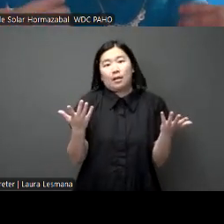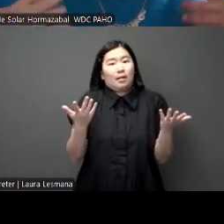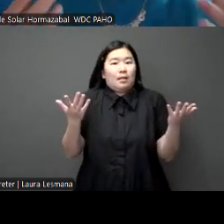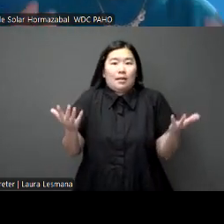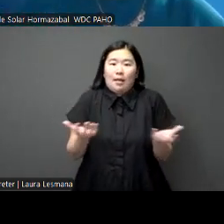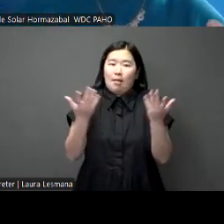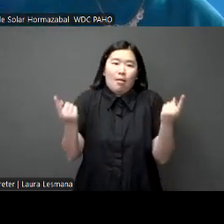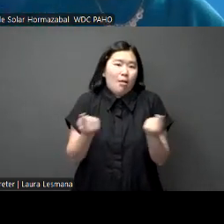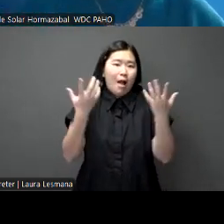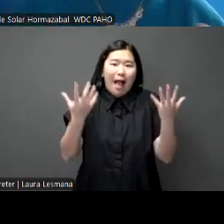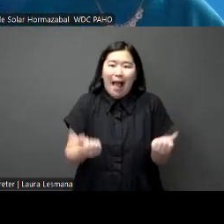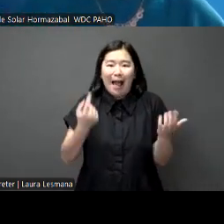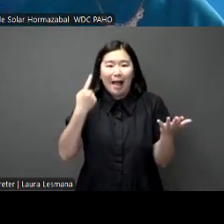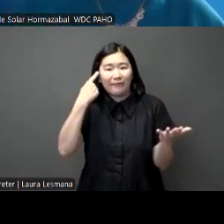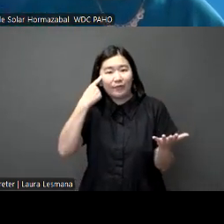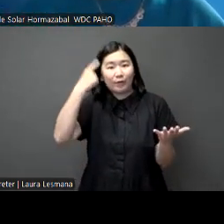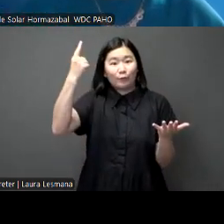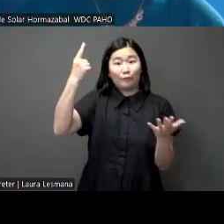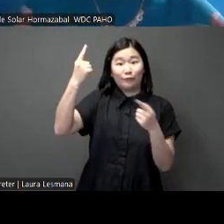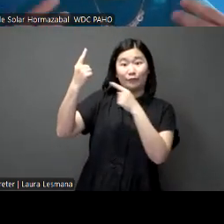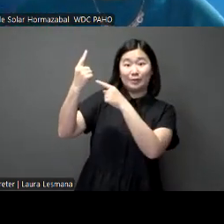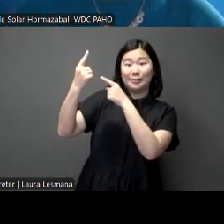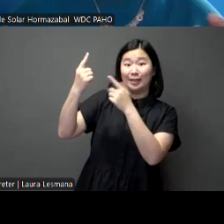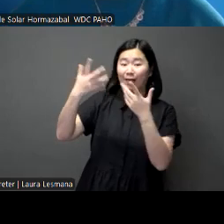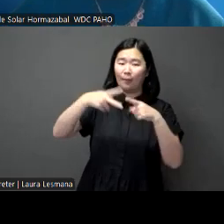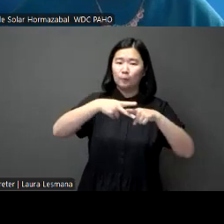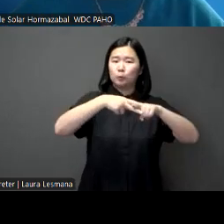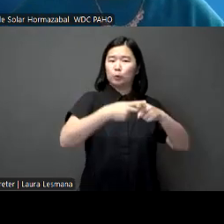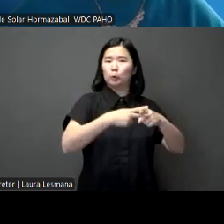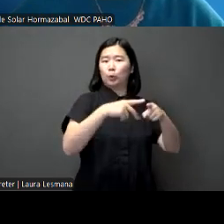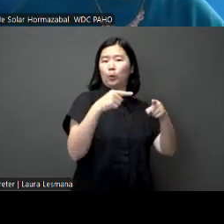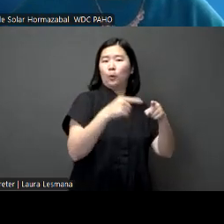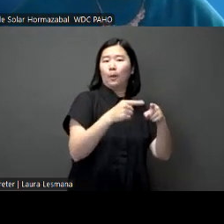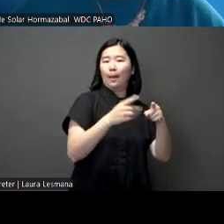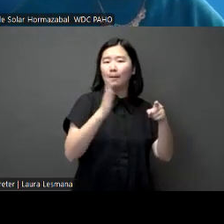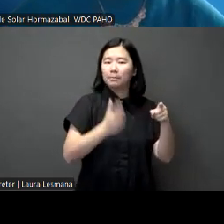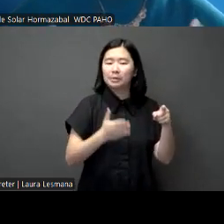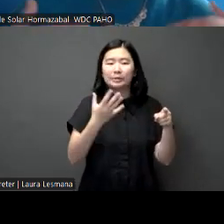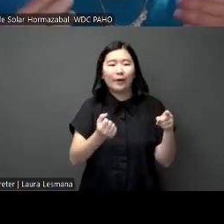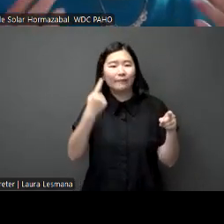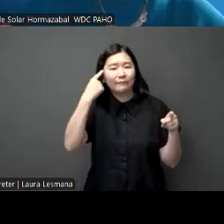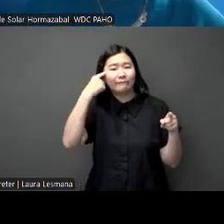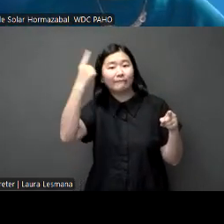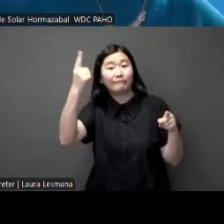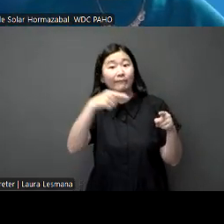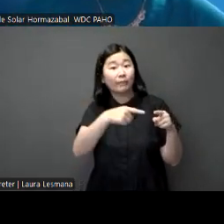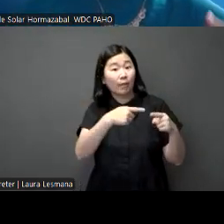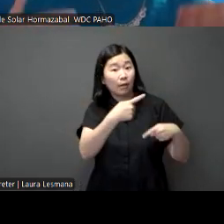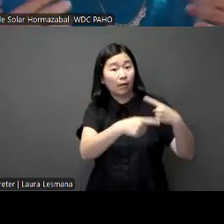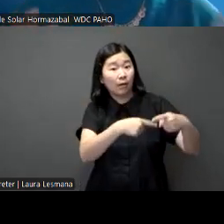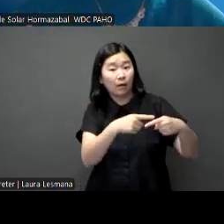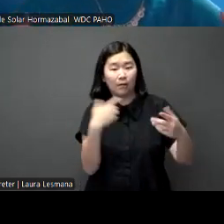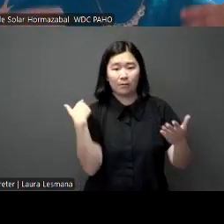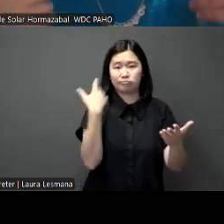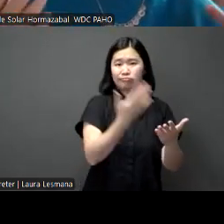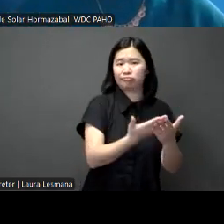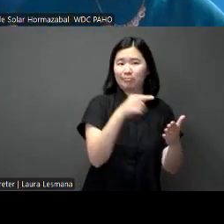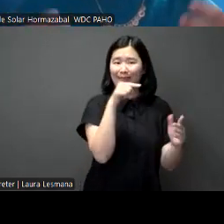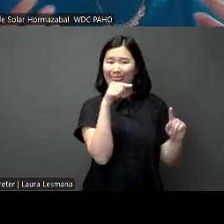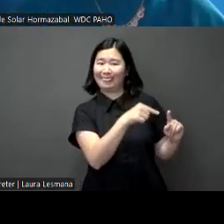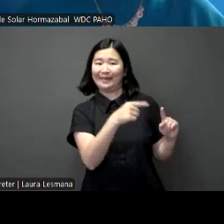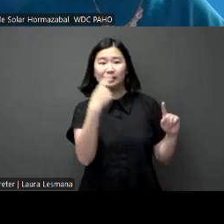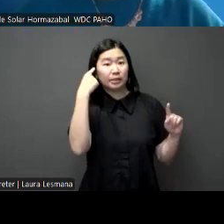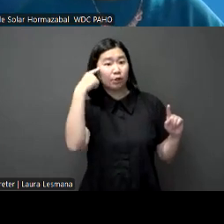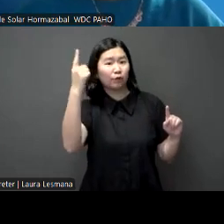de operativizar el tema de determinantes sociales al interior del quehacer de programa. Por lo tanto, no fue un ejercicio académico, una necesidad institucional